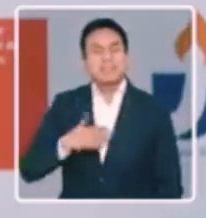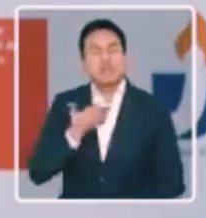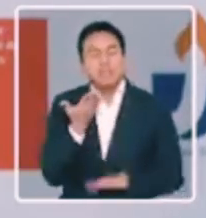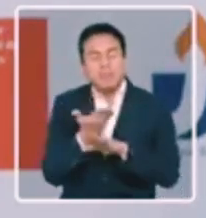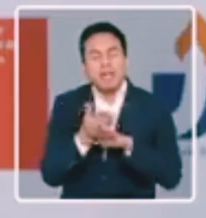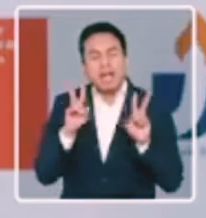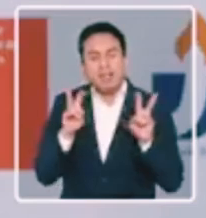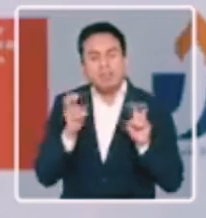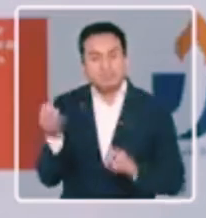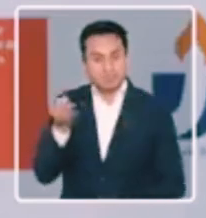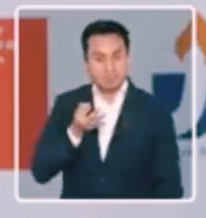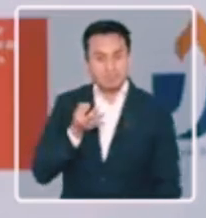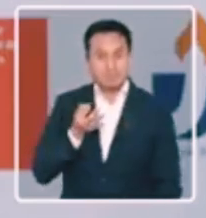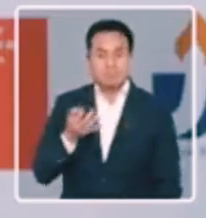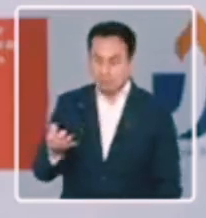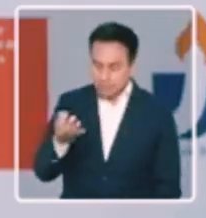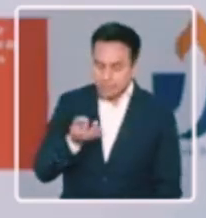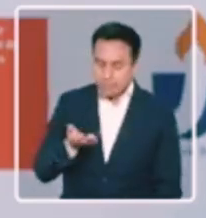pedir Alo